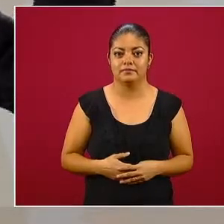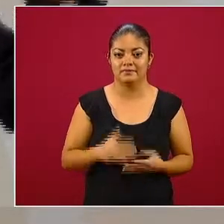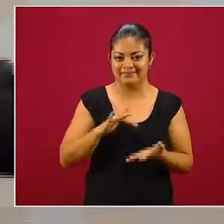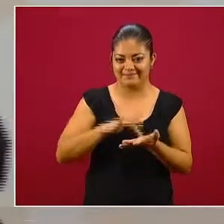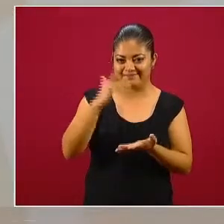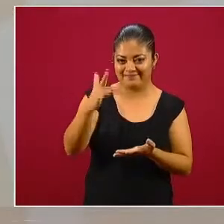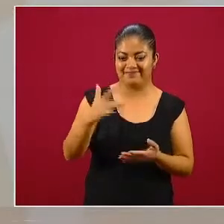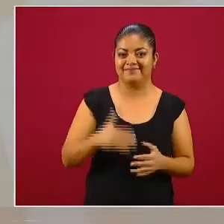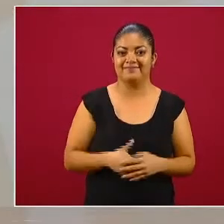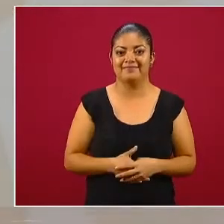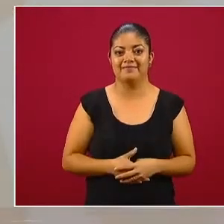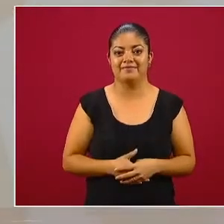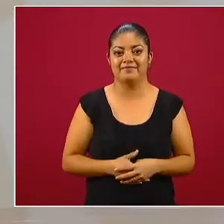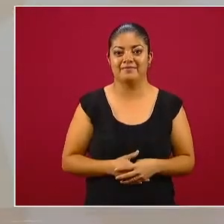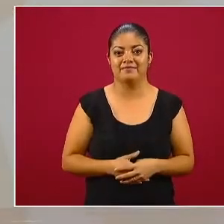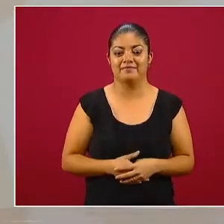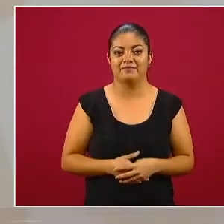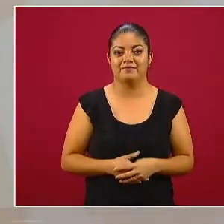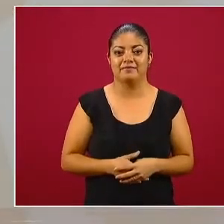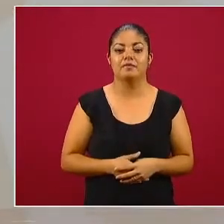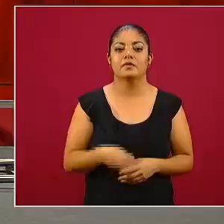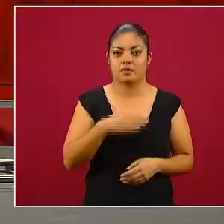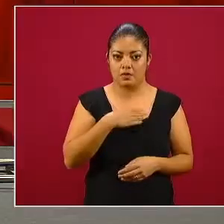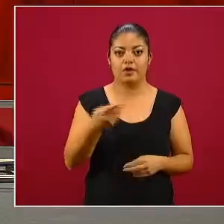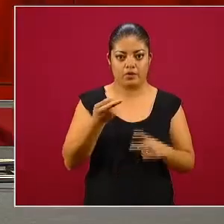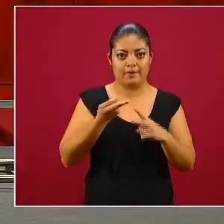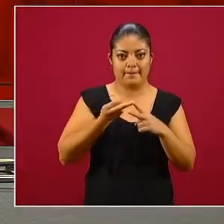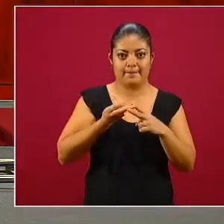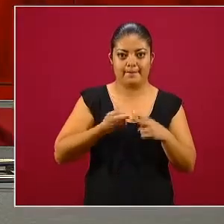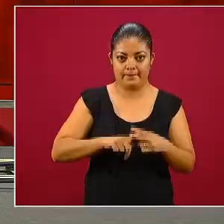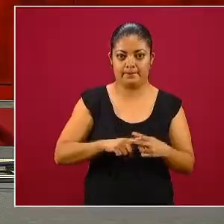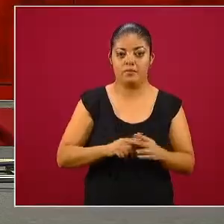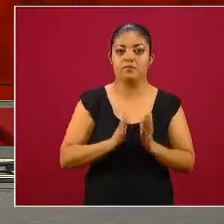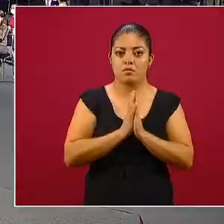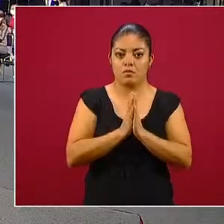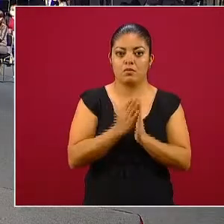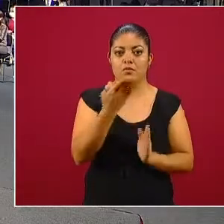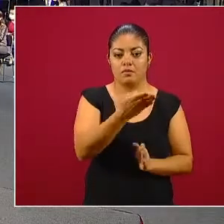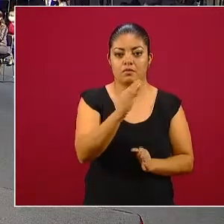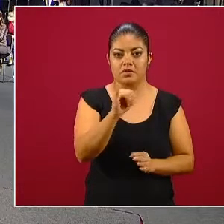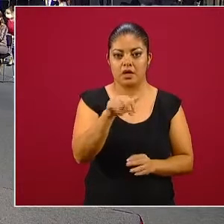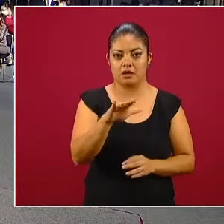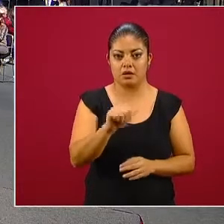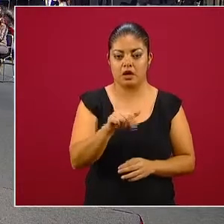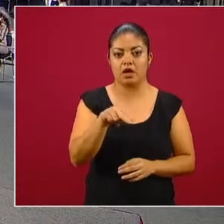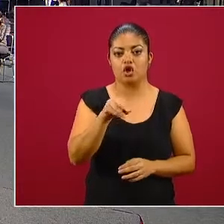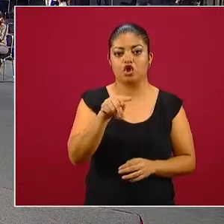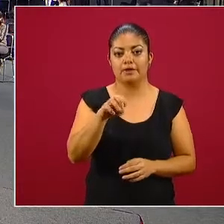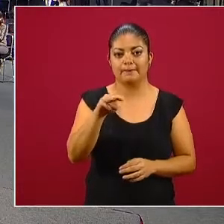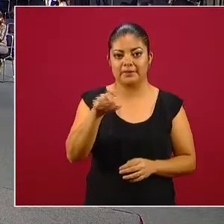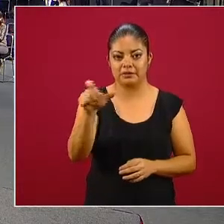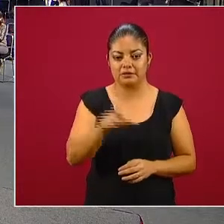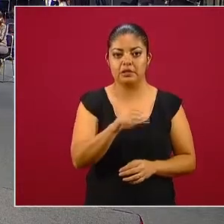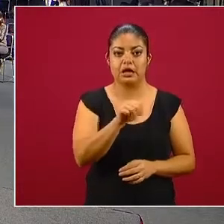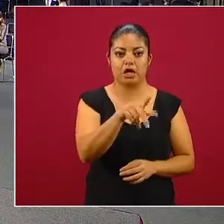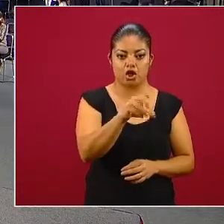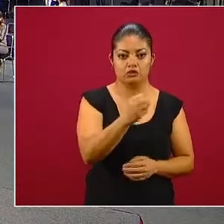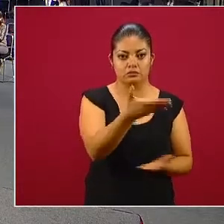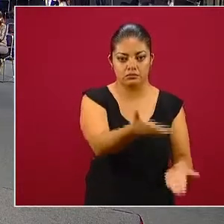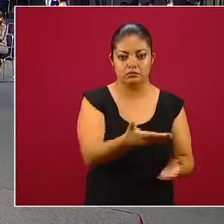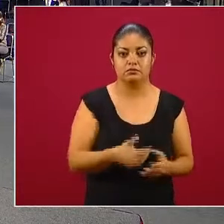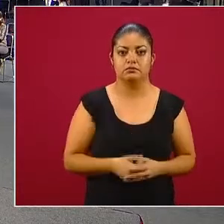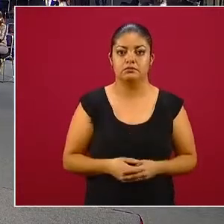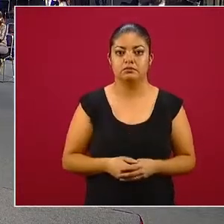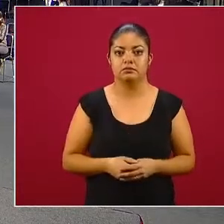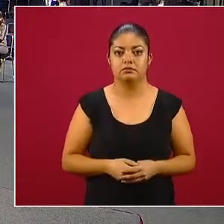Gracias. Bueno, vamos a empezar. Por favor, Bianca Aguirre, Notimex, Carlos, usted está pendiente, y